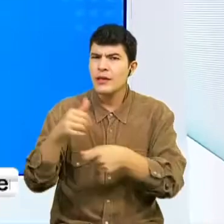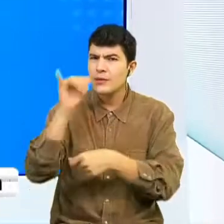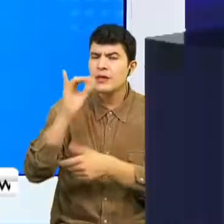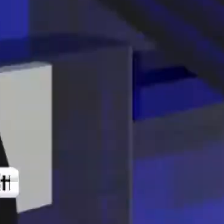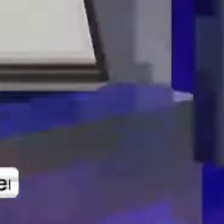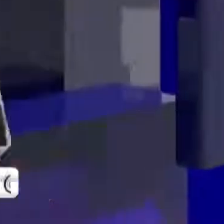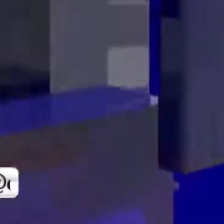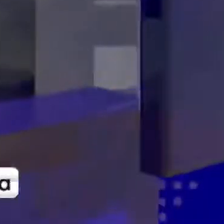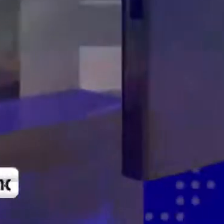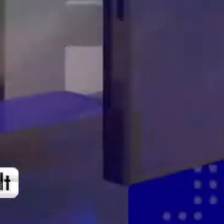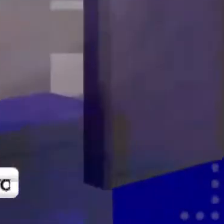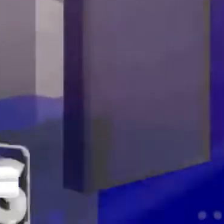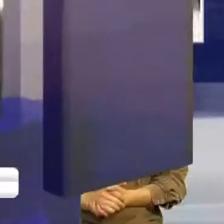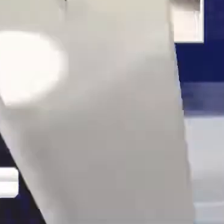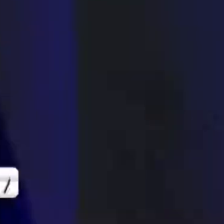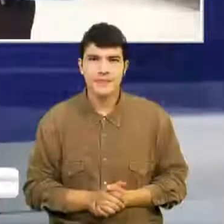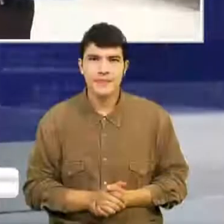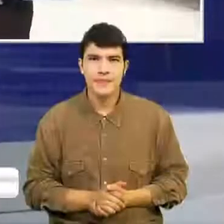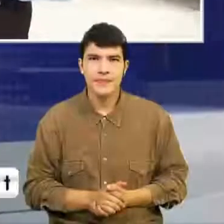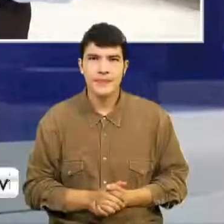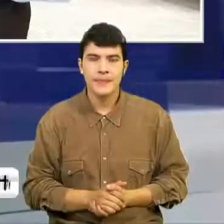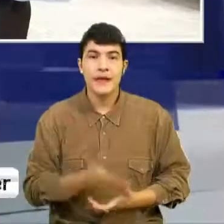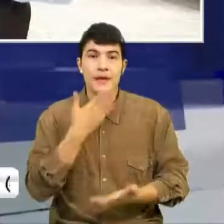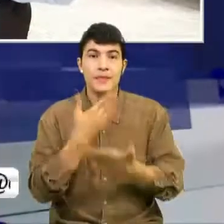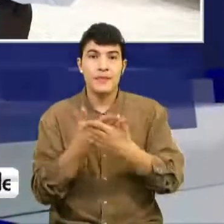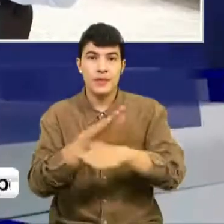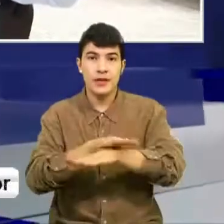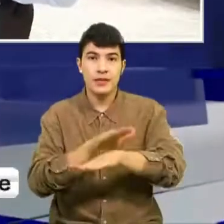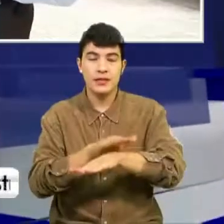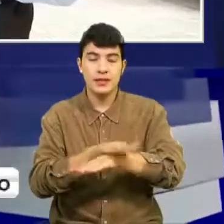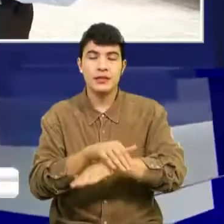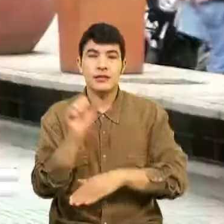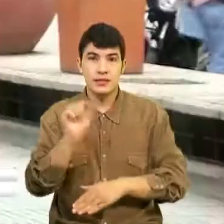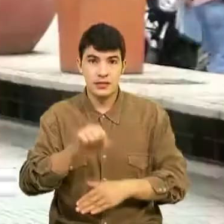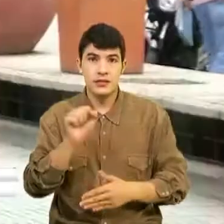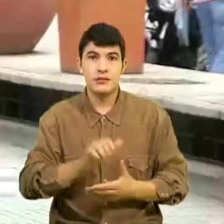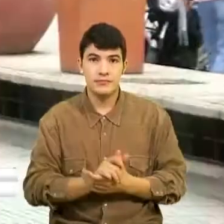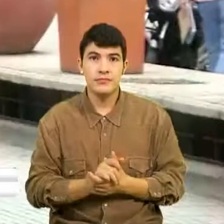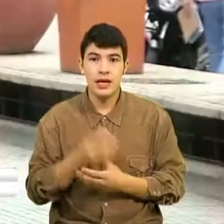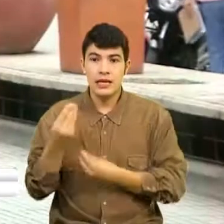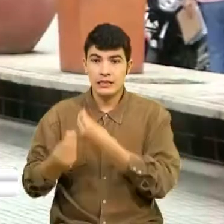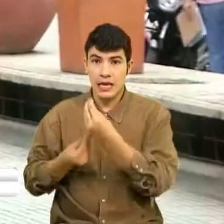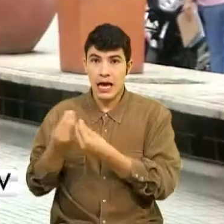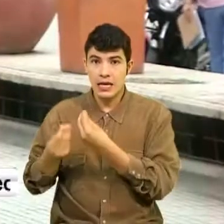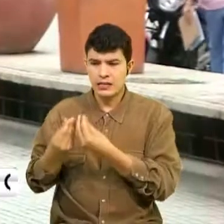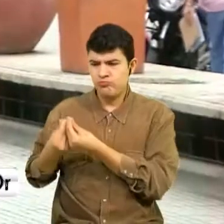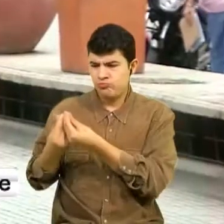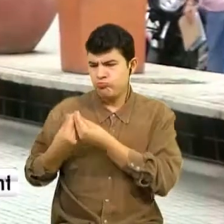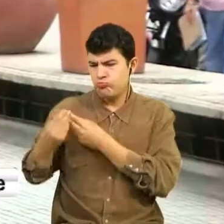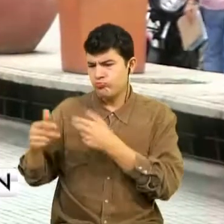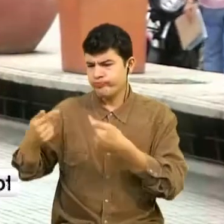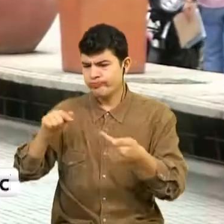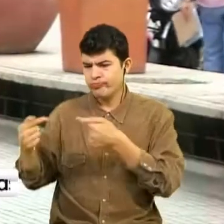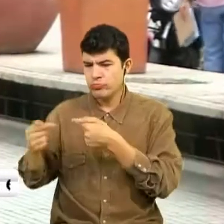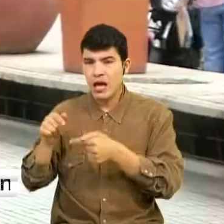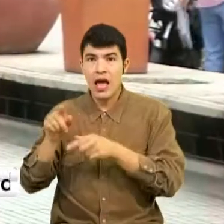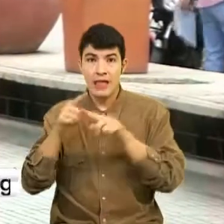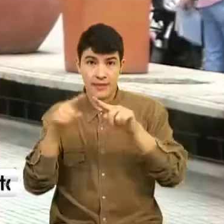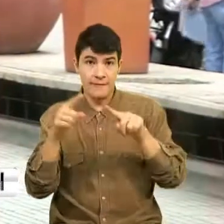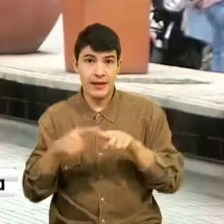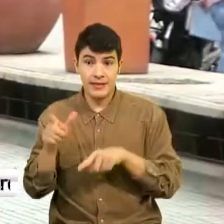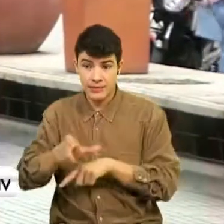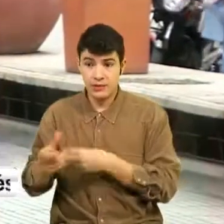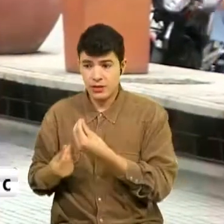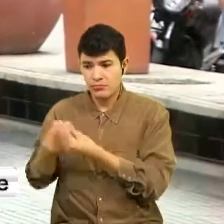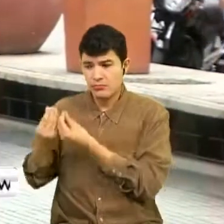adelante fue abrazar des compañeras en estudio pues se realizó un debate en el consejo cara manga donde varios concejales